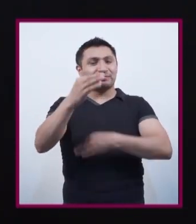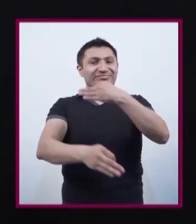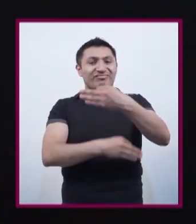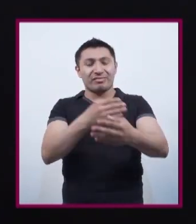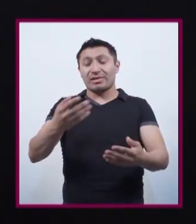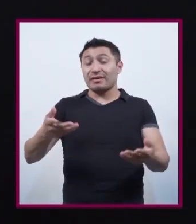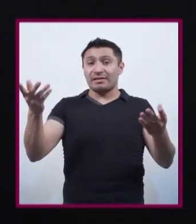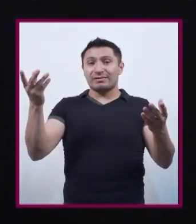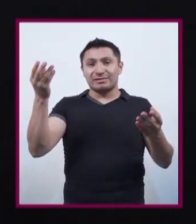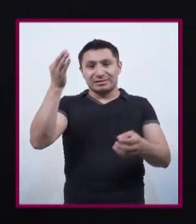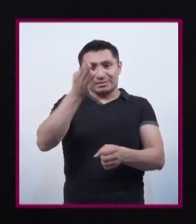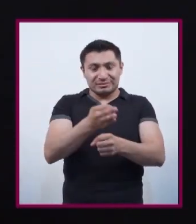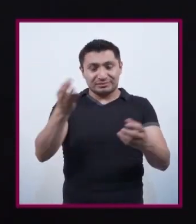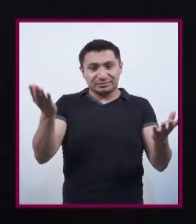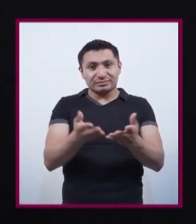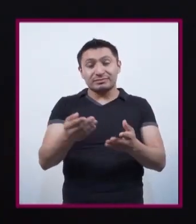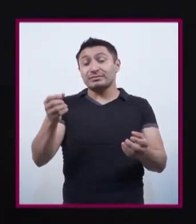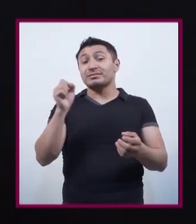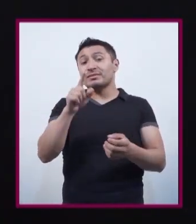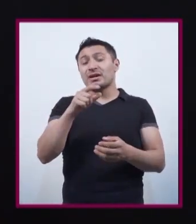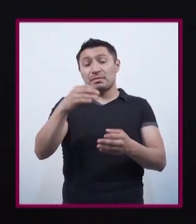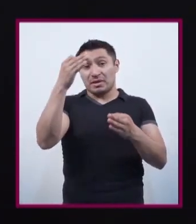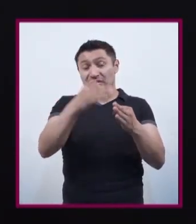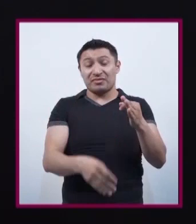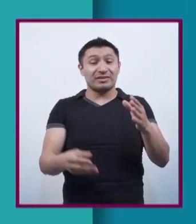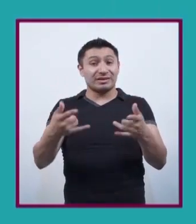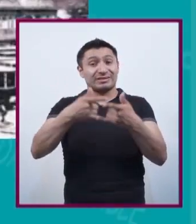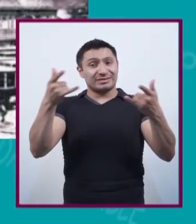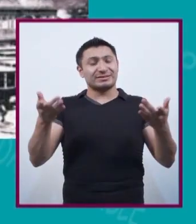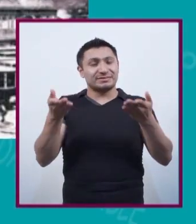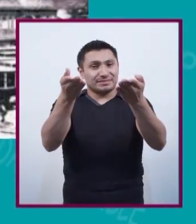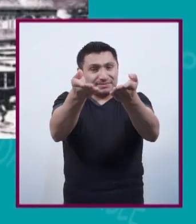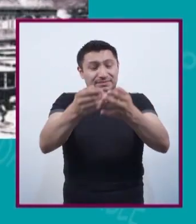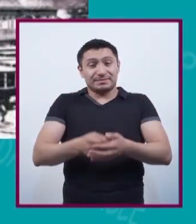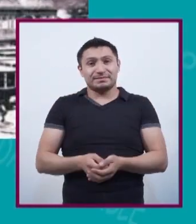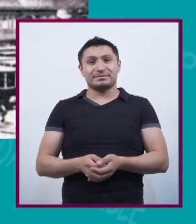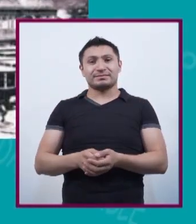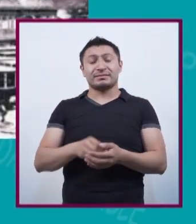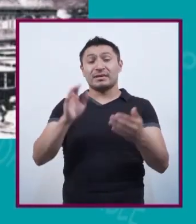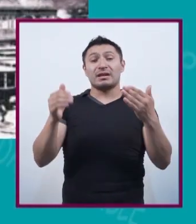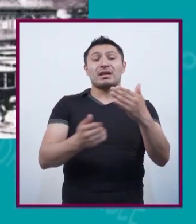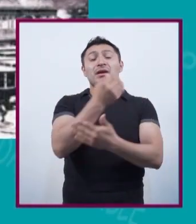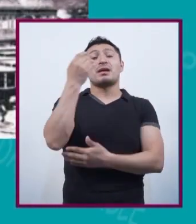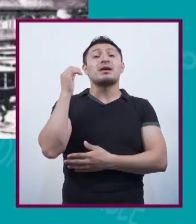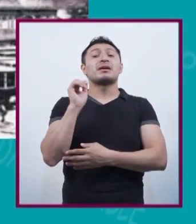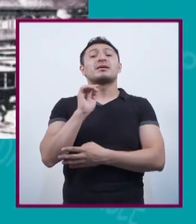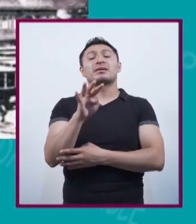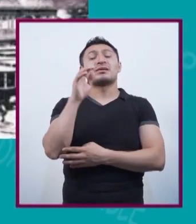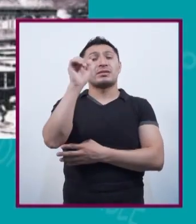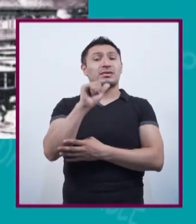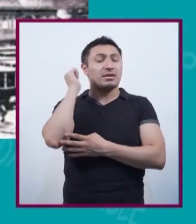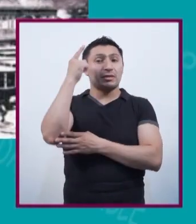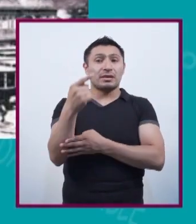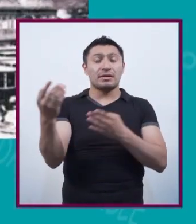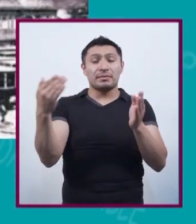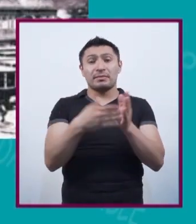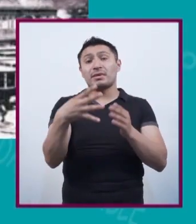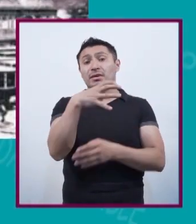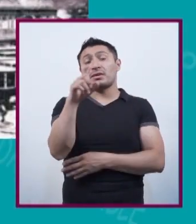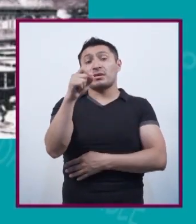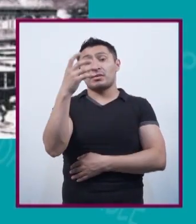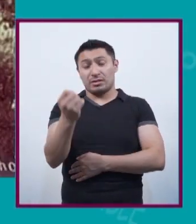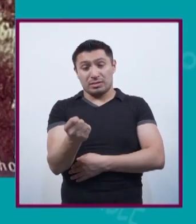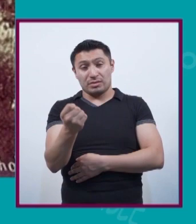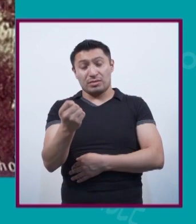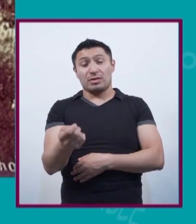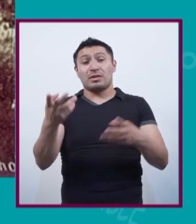lo que hemos preparado, incluyendo el final de esta historia. La mañana del 19 de abril de 1929,